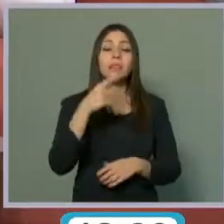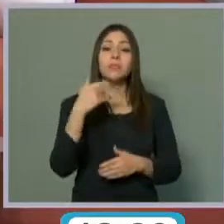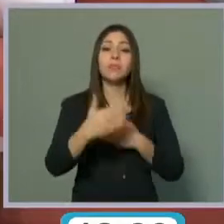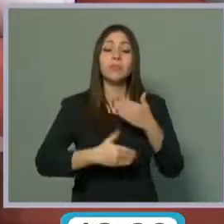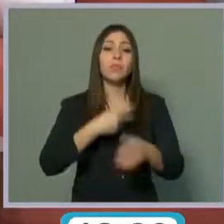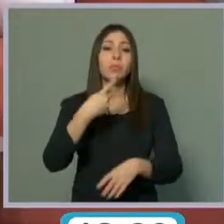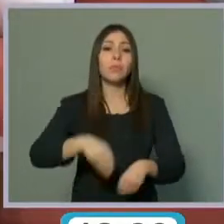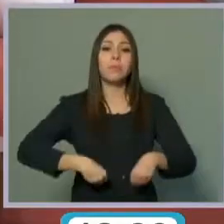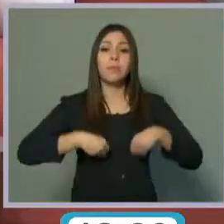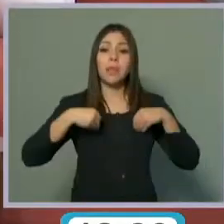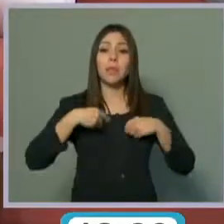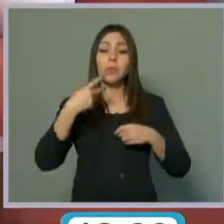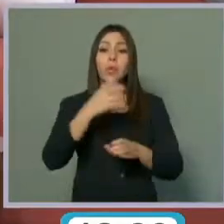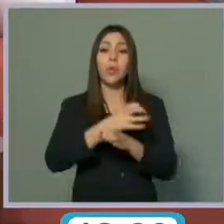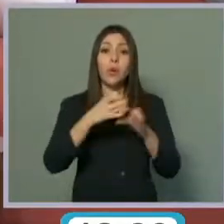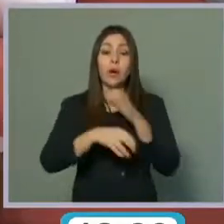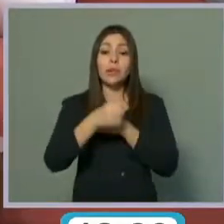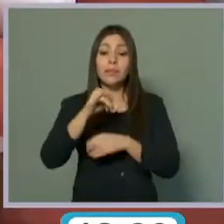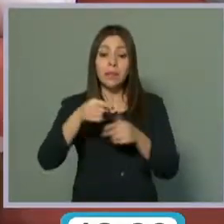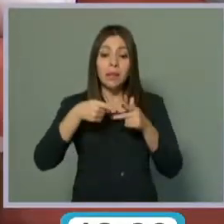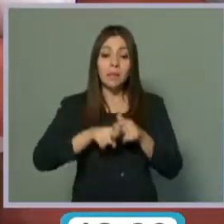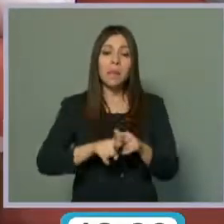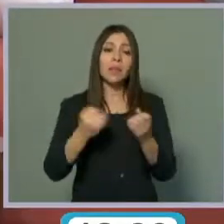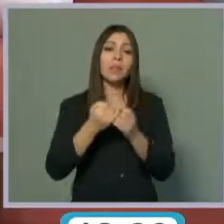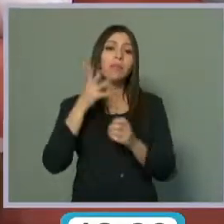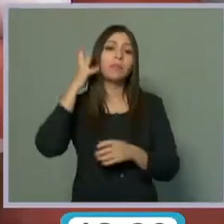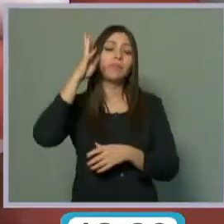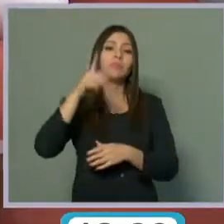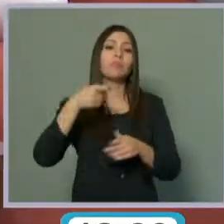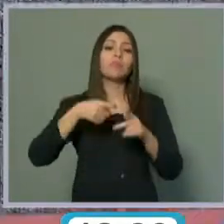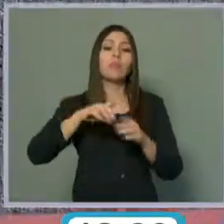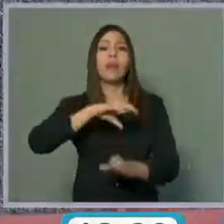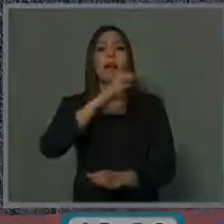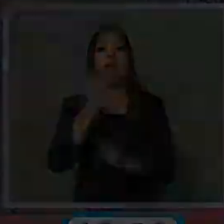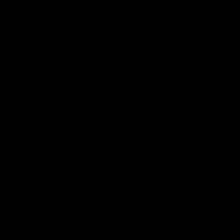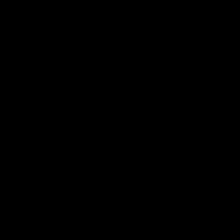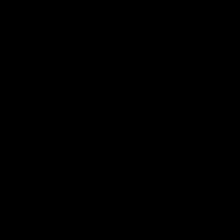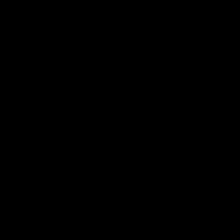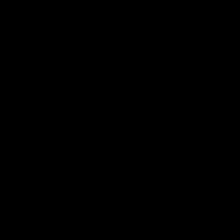Las cosas como empiezan también terminan. Verónica García, muchísimas gracias por esta información.